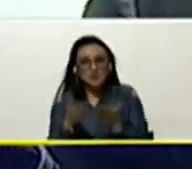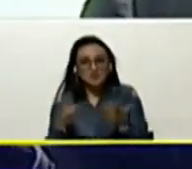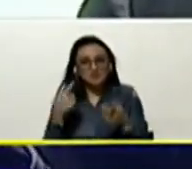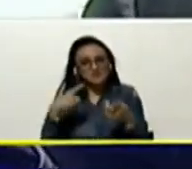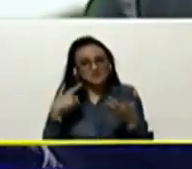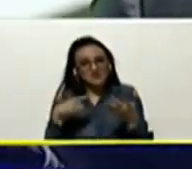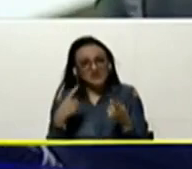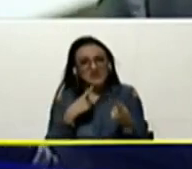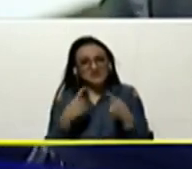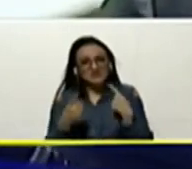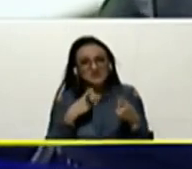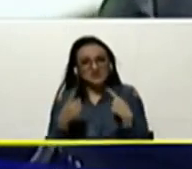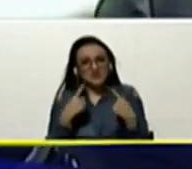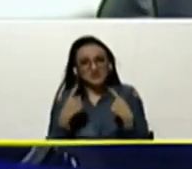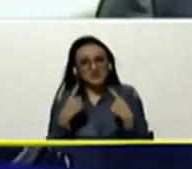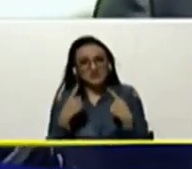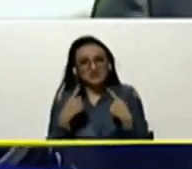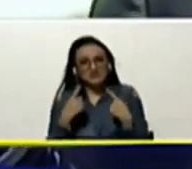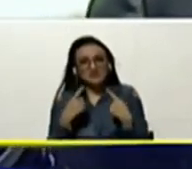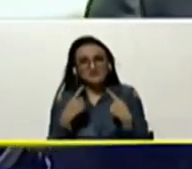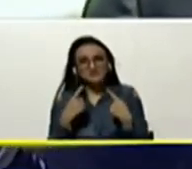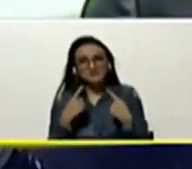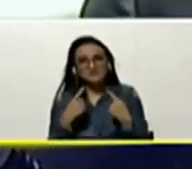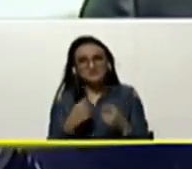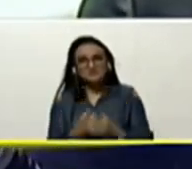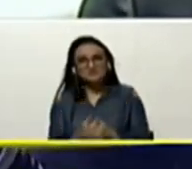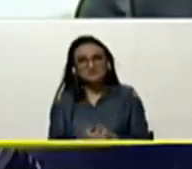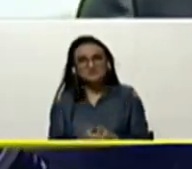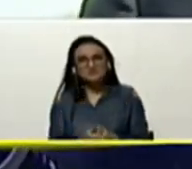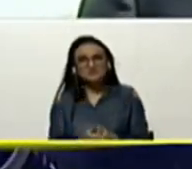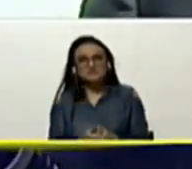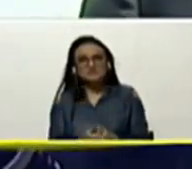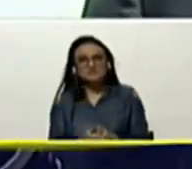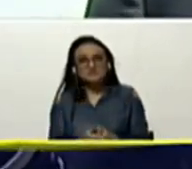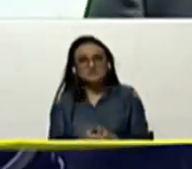varias entrevistas, desde que fue